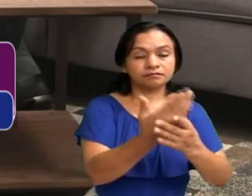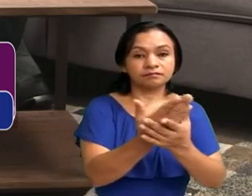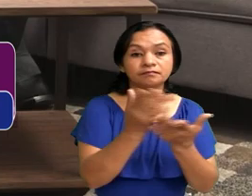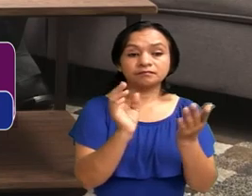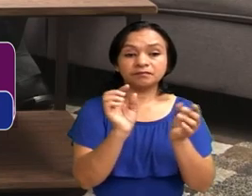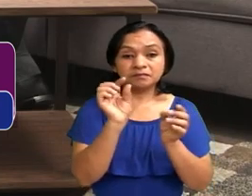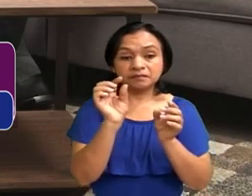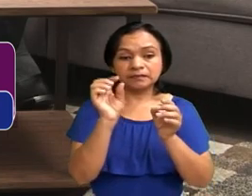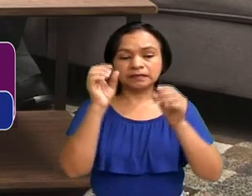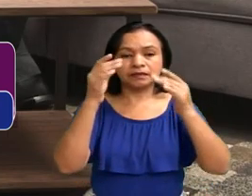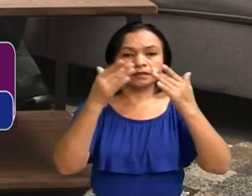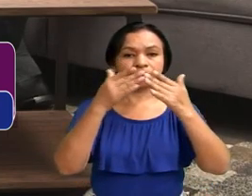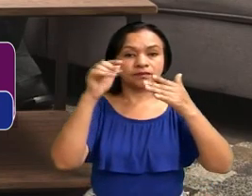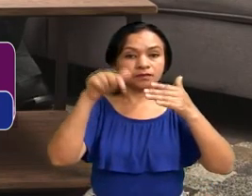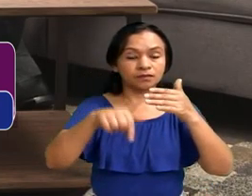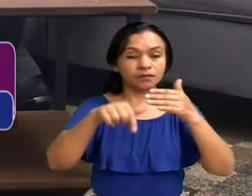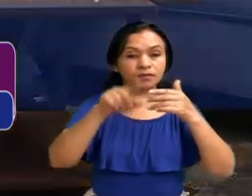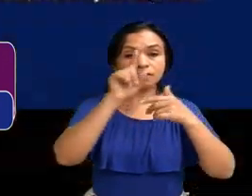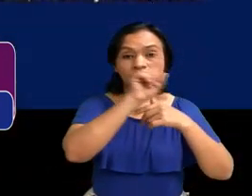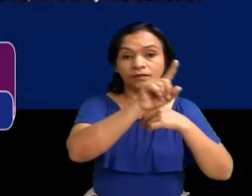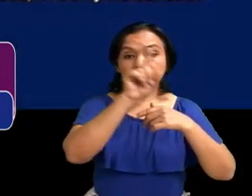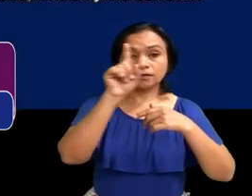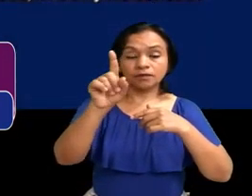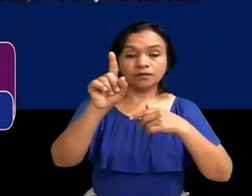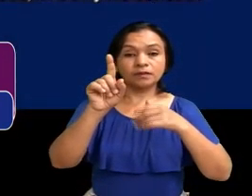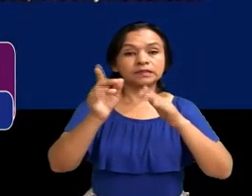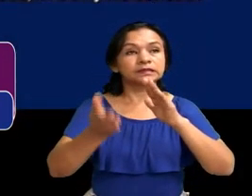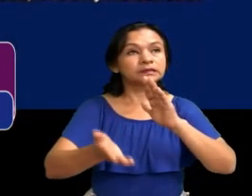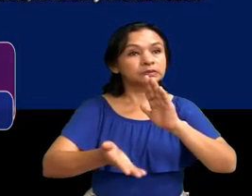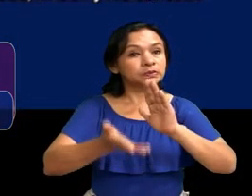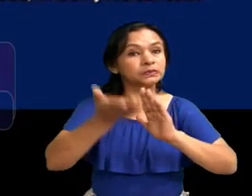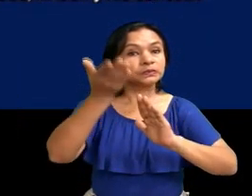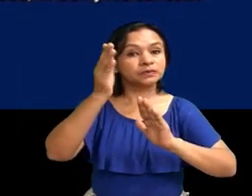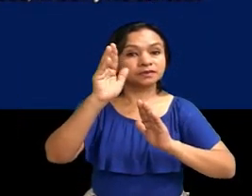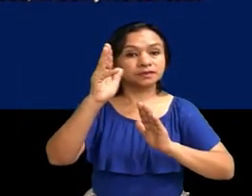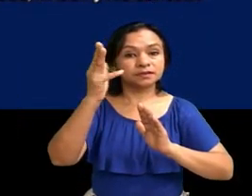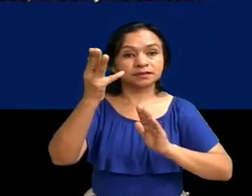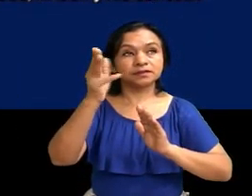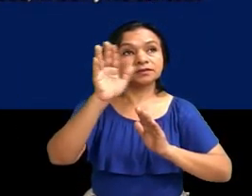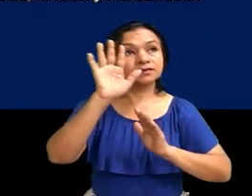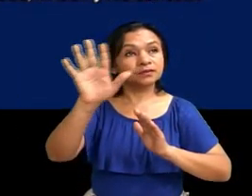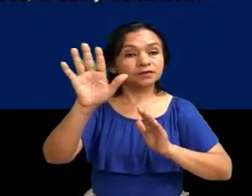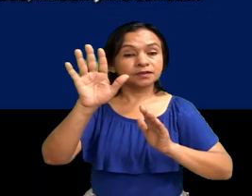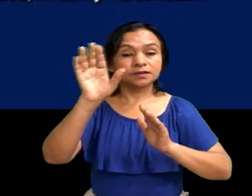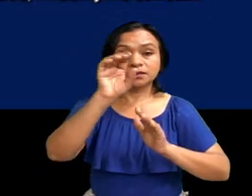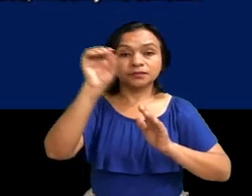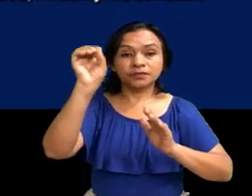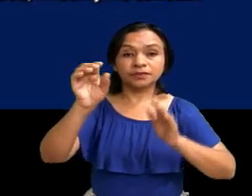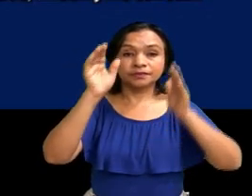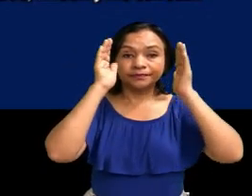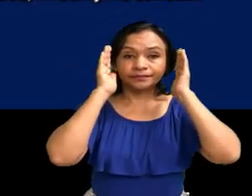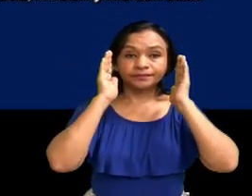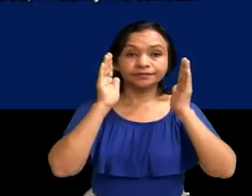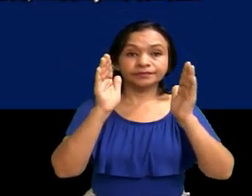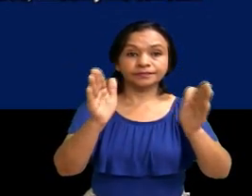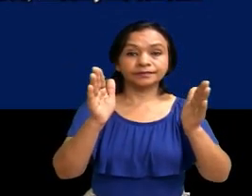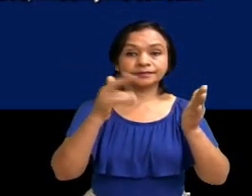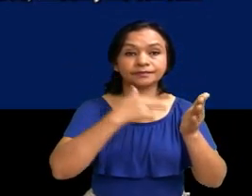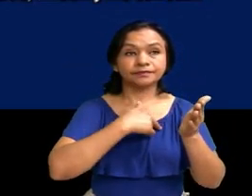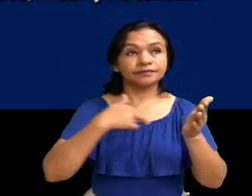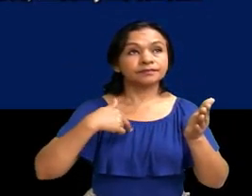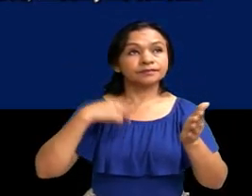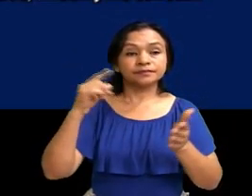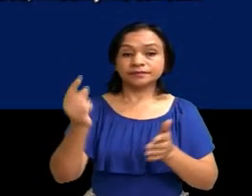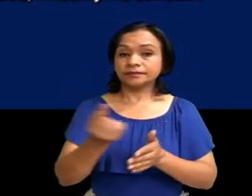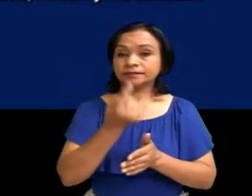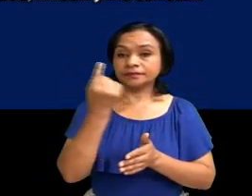Hoy, 11 de los departamentos están por arriba del 95% de cobertura eléctrica. Solo